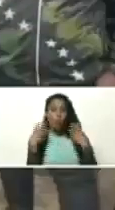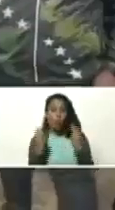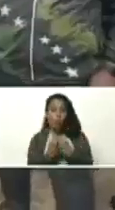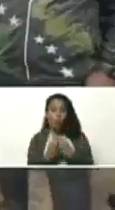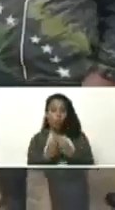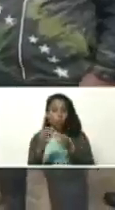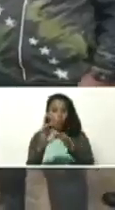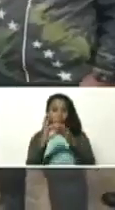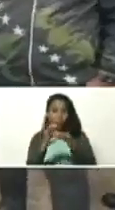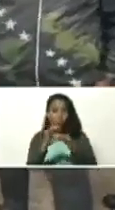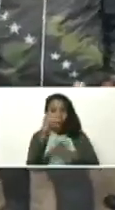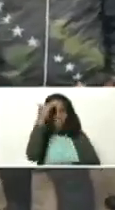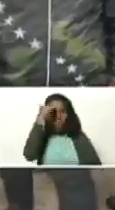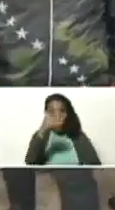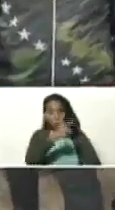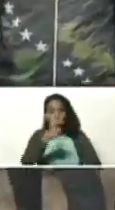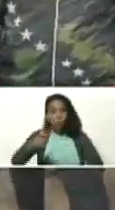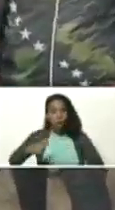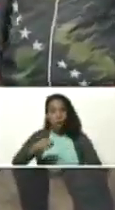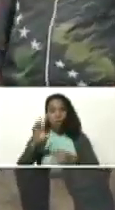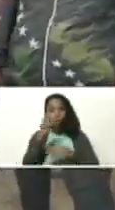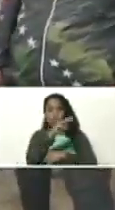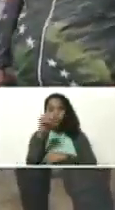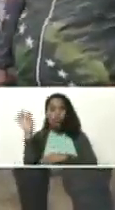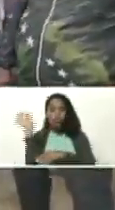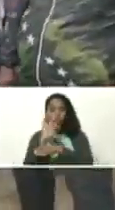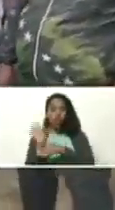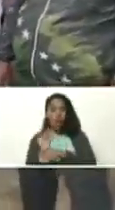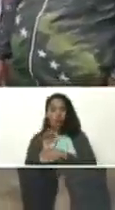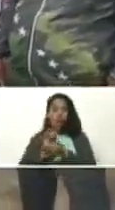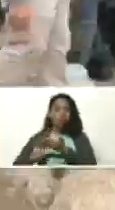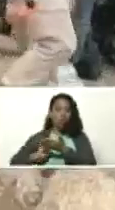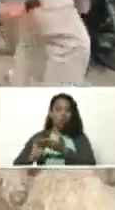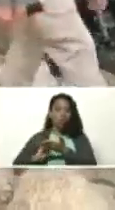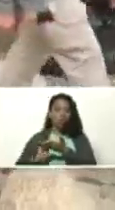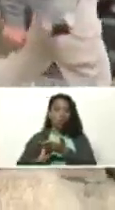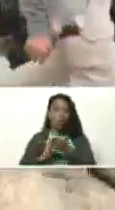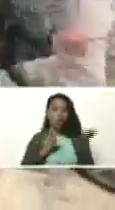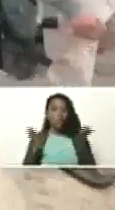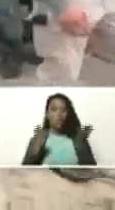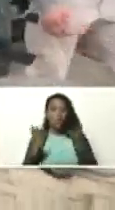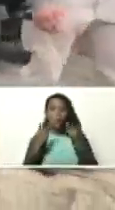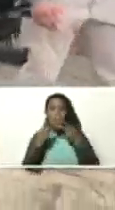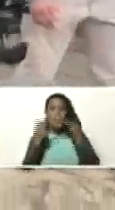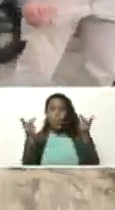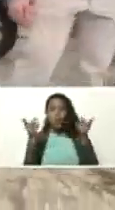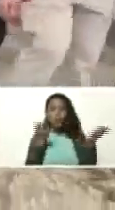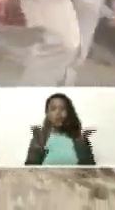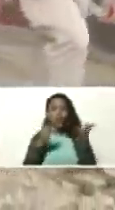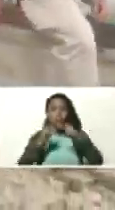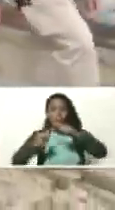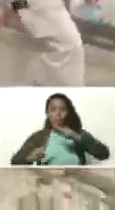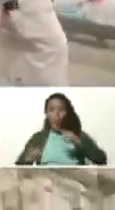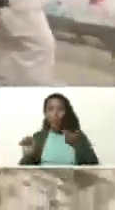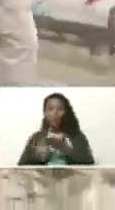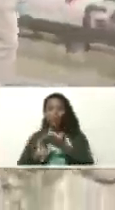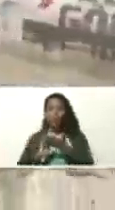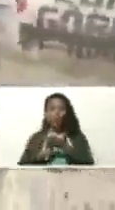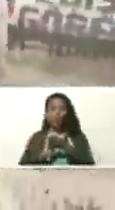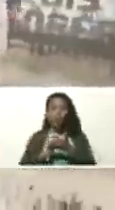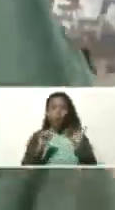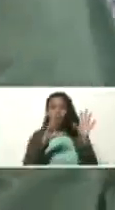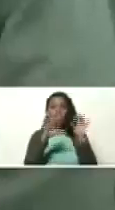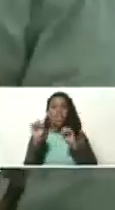cívico-militar-policial. Hay 200 funcionarios en recuperación de los servicios públicos. Ya el servicio eléctrico está recuperado un